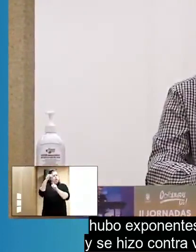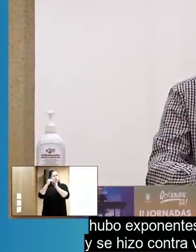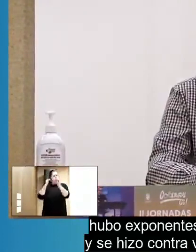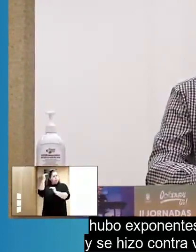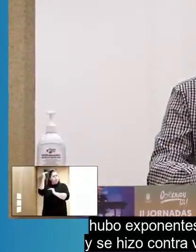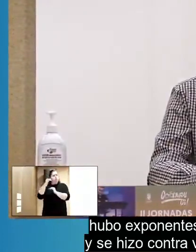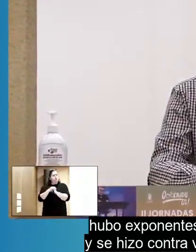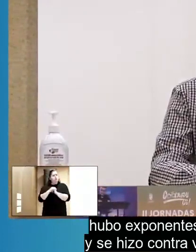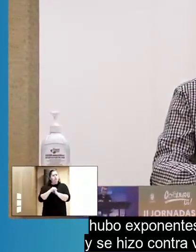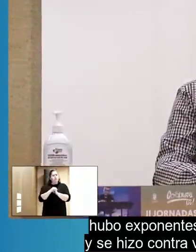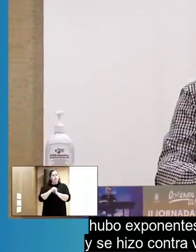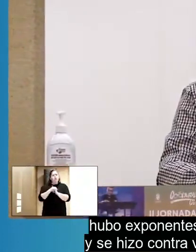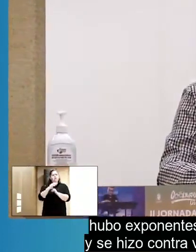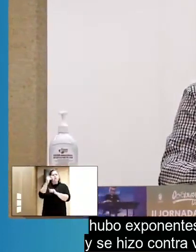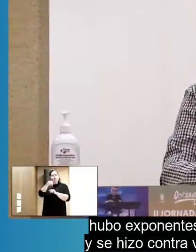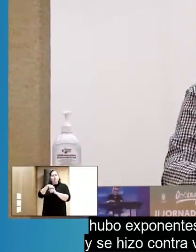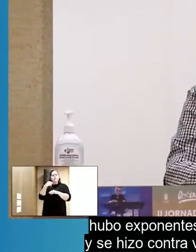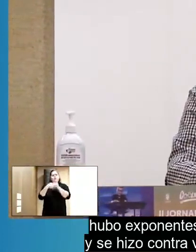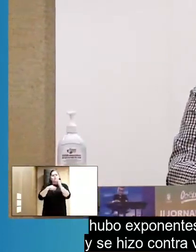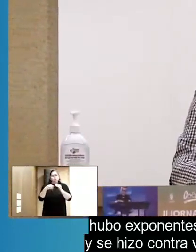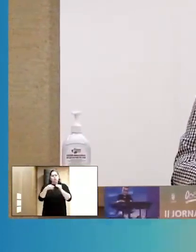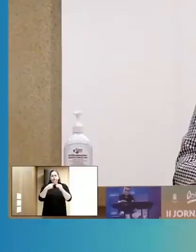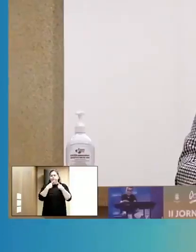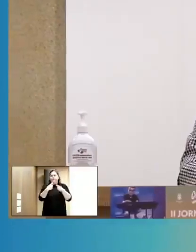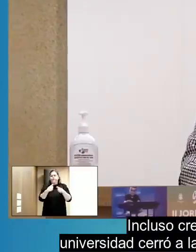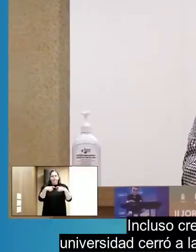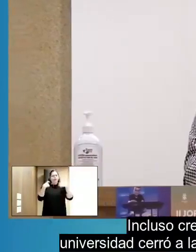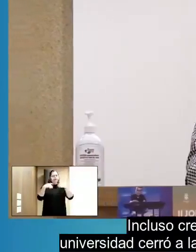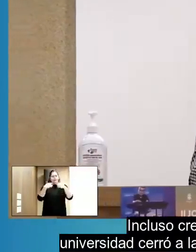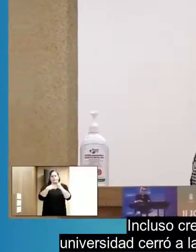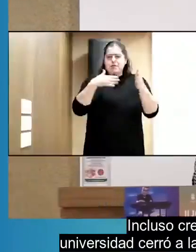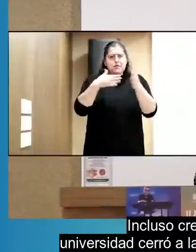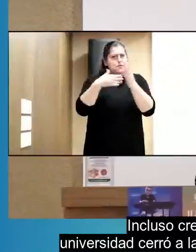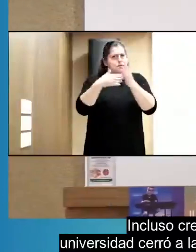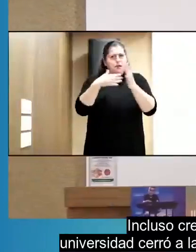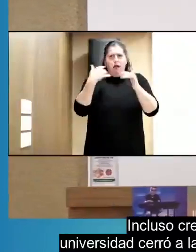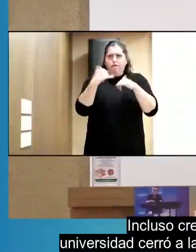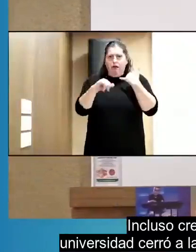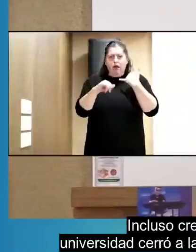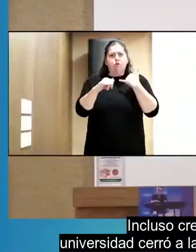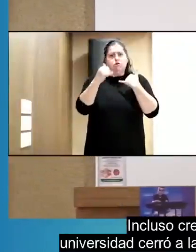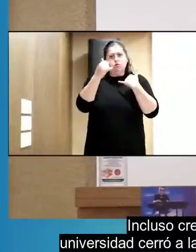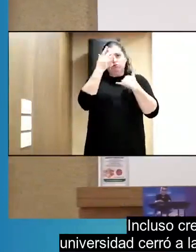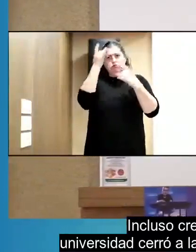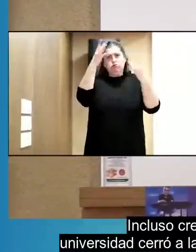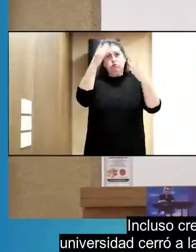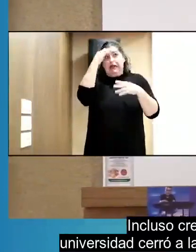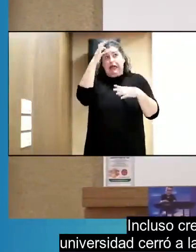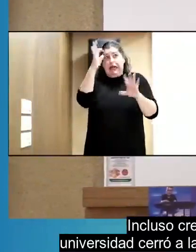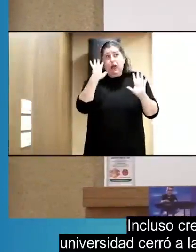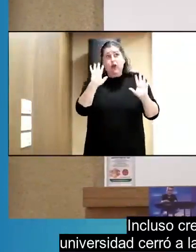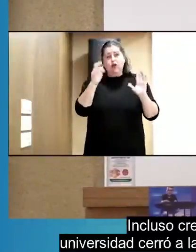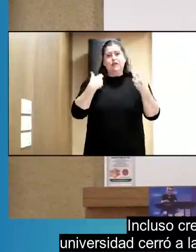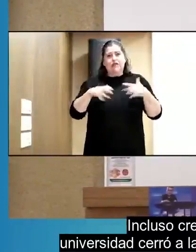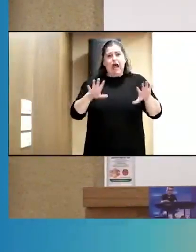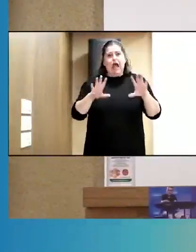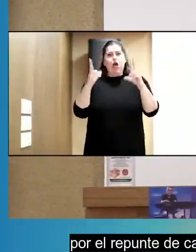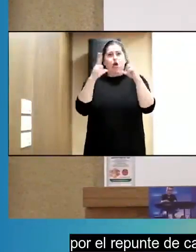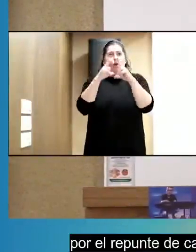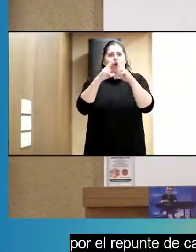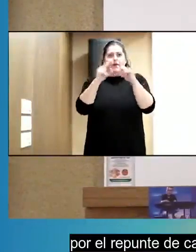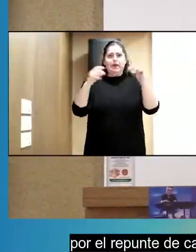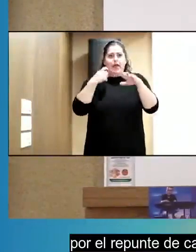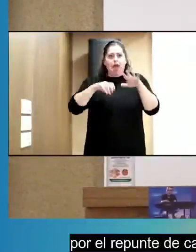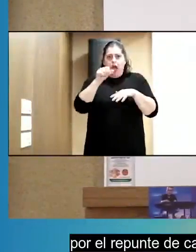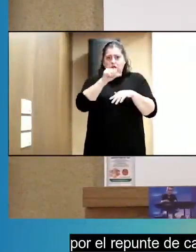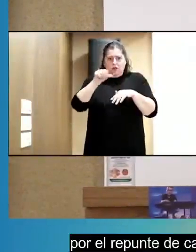se hizo contra viento y marea. Incluso creo que la universidad se cerró a la semana siguiente por